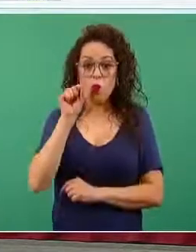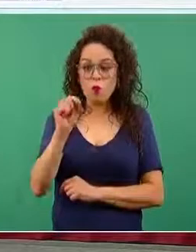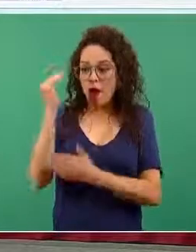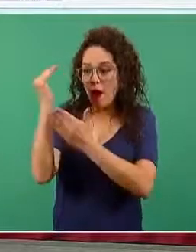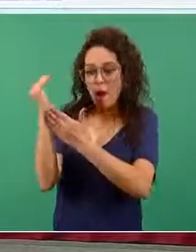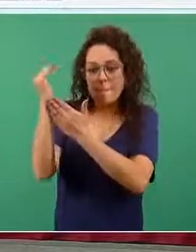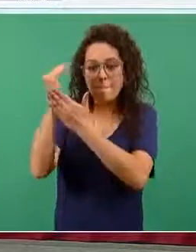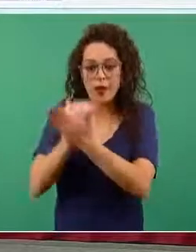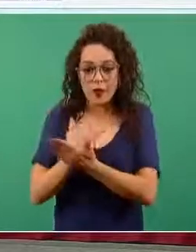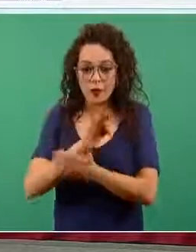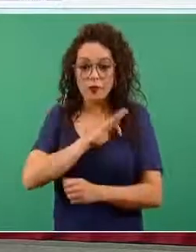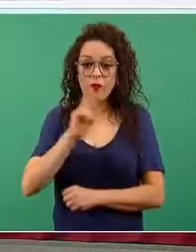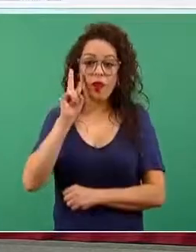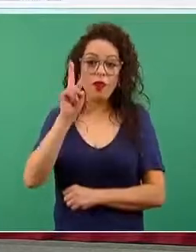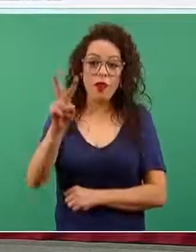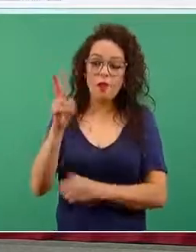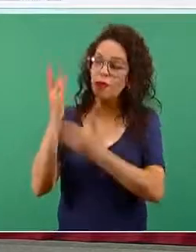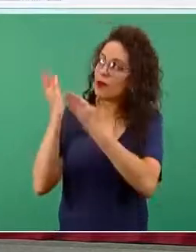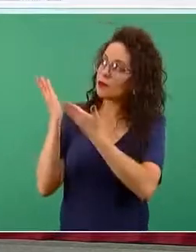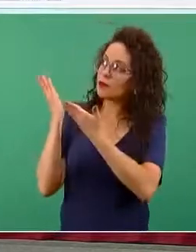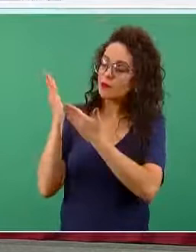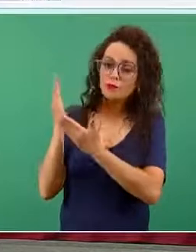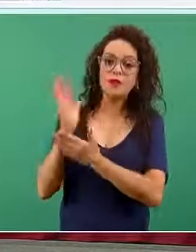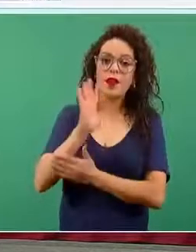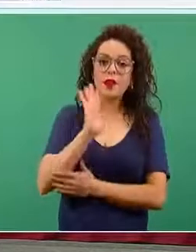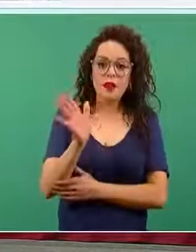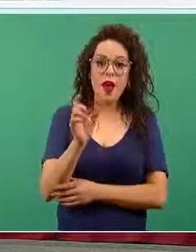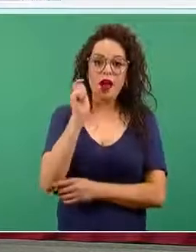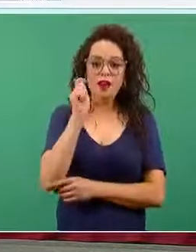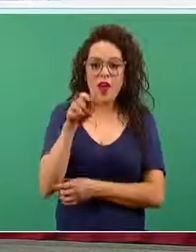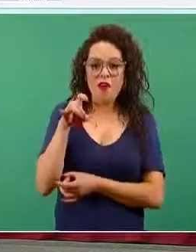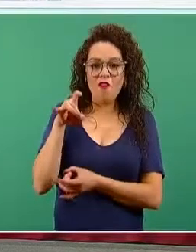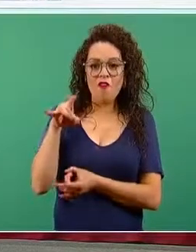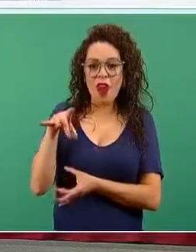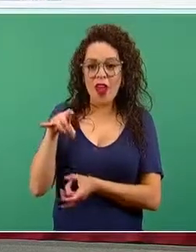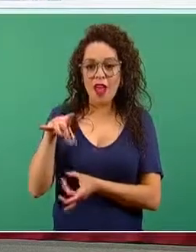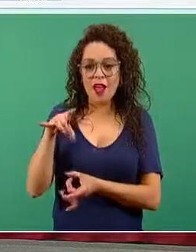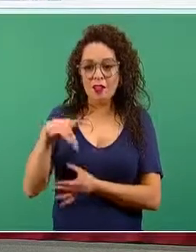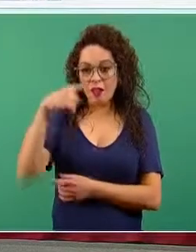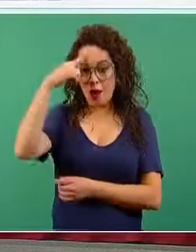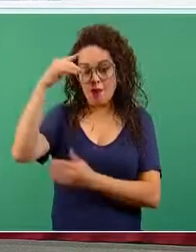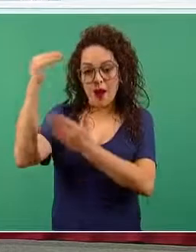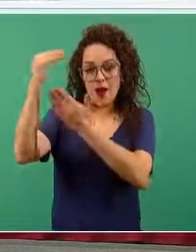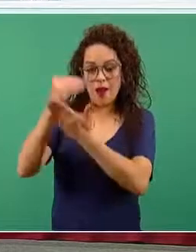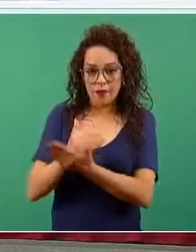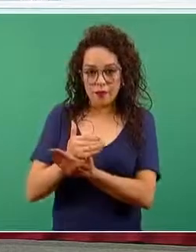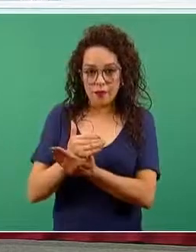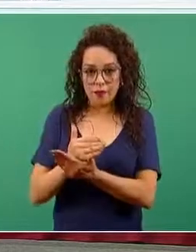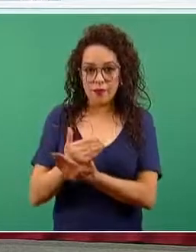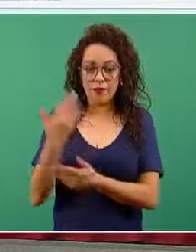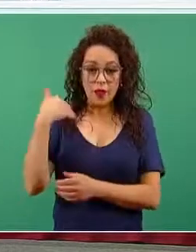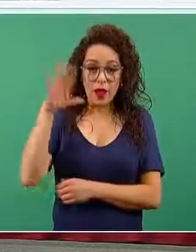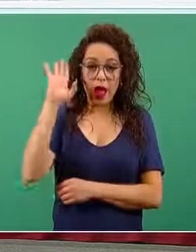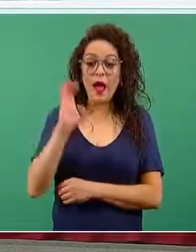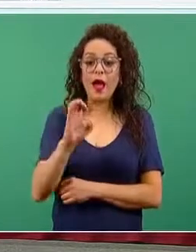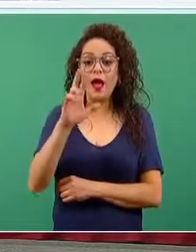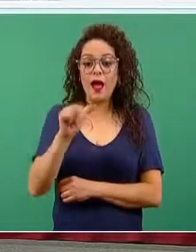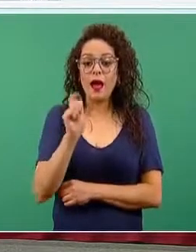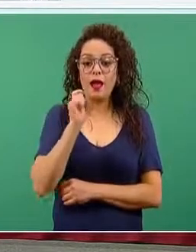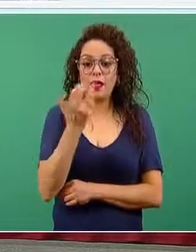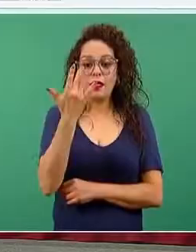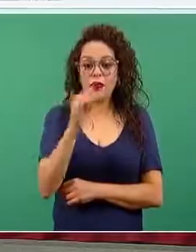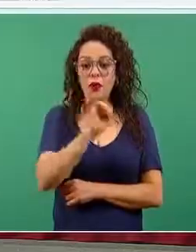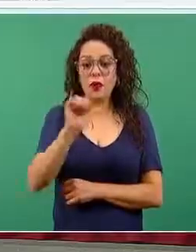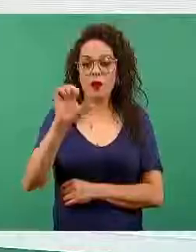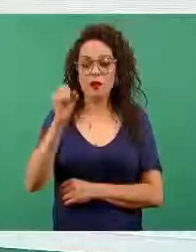se ve aquí, en esta entidad federativa que estaba entre el 50 y el 69%, que era la Ciudad